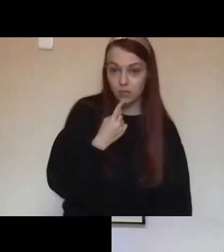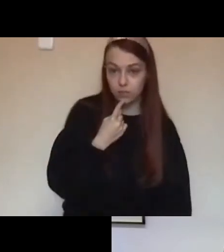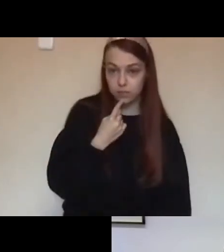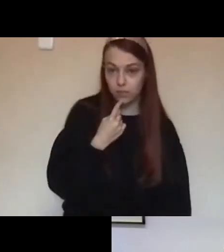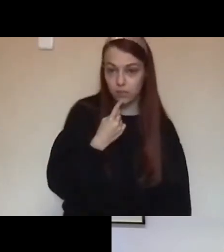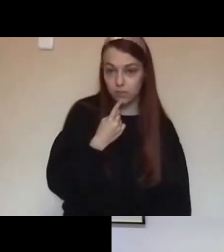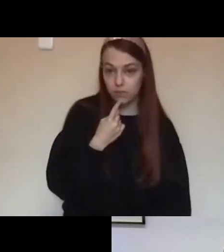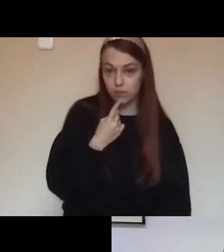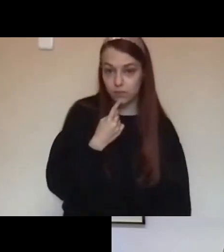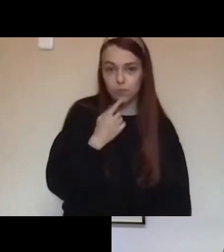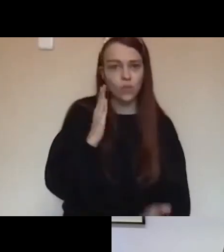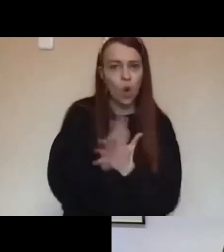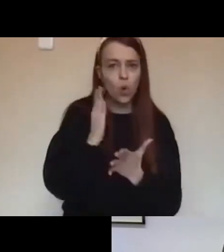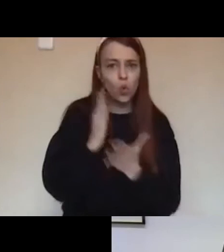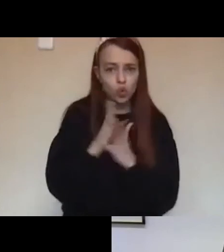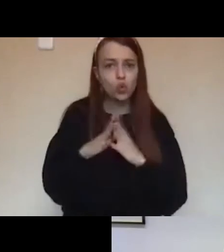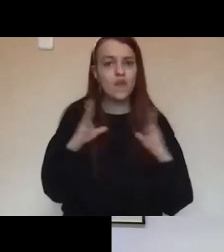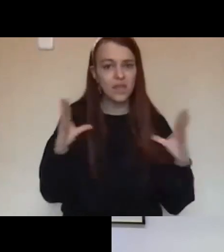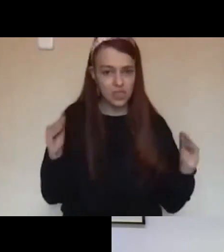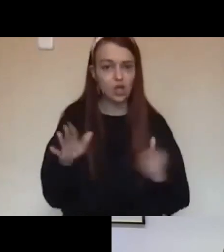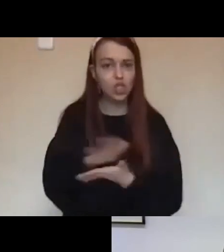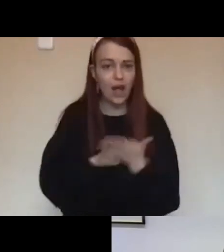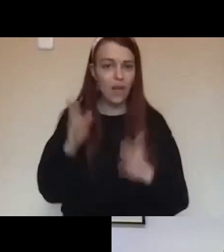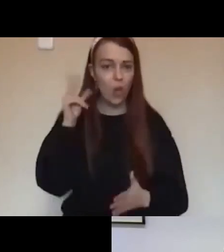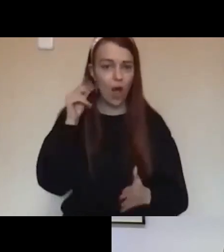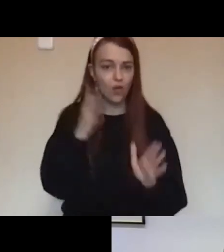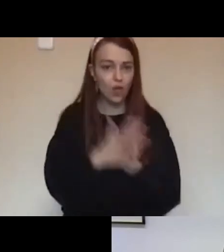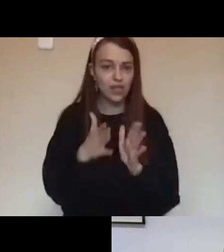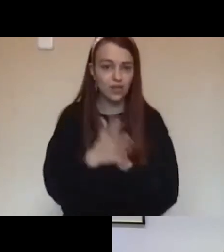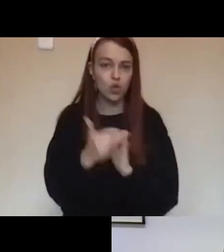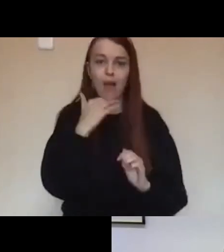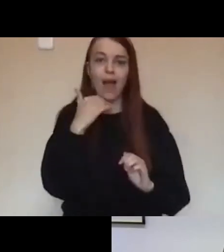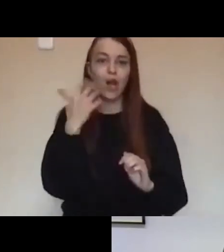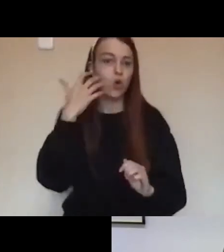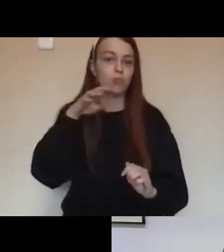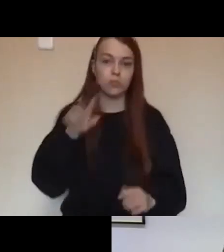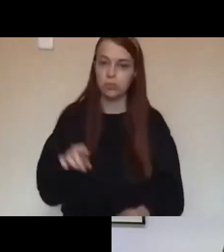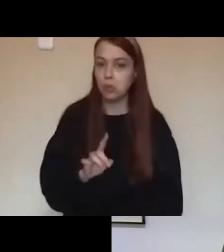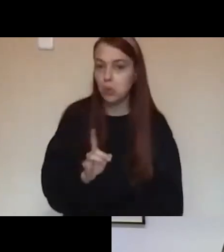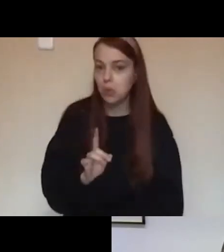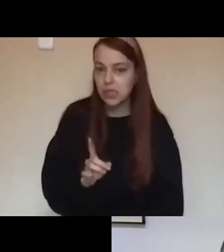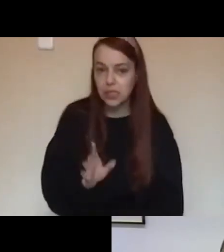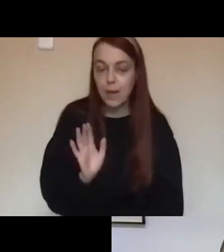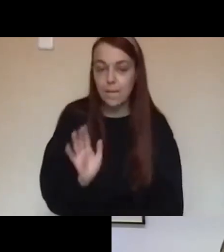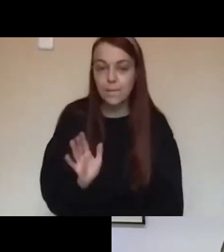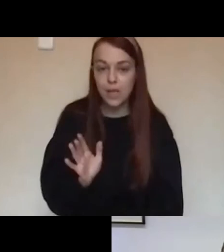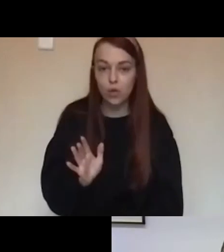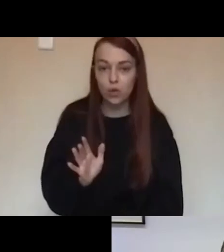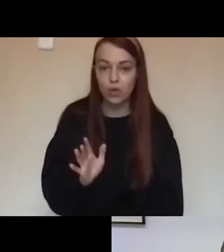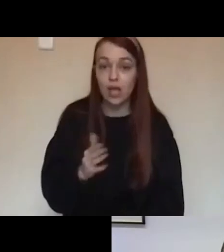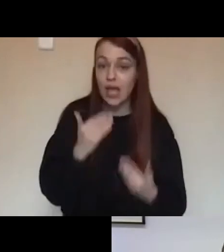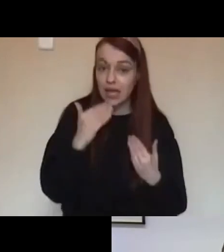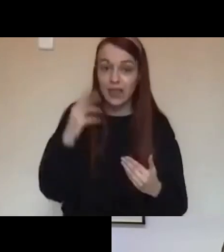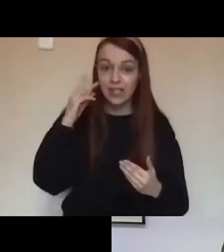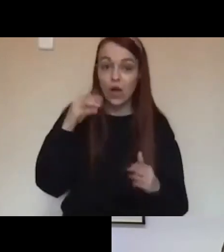hay cursos universitarios, por ejemplo, sobre esto. No es un asunto trivial, pero hace que las cosas sean más